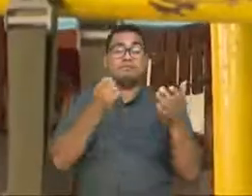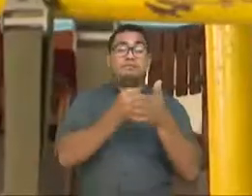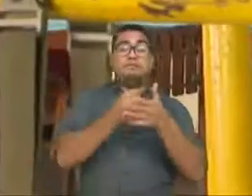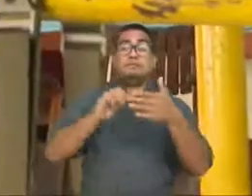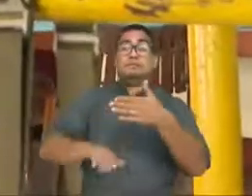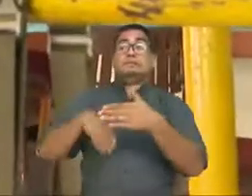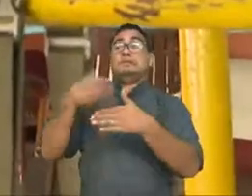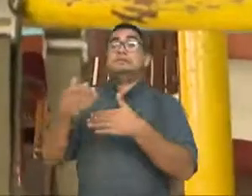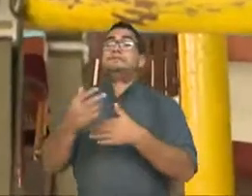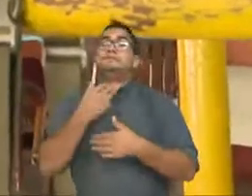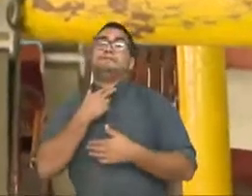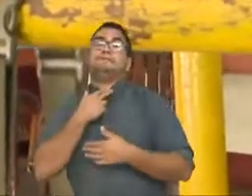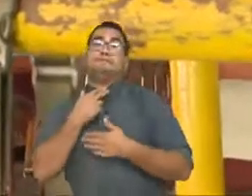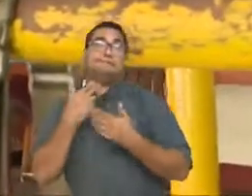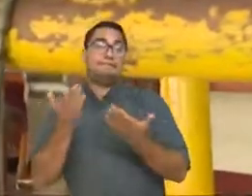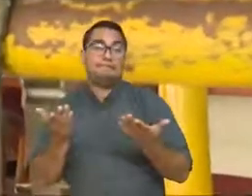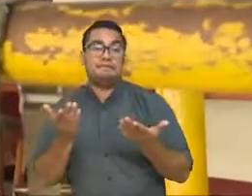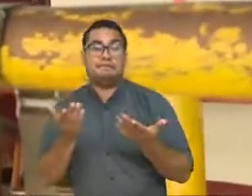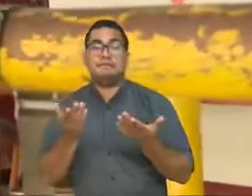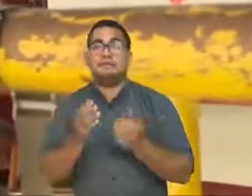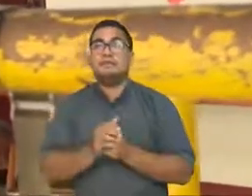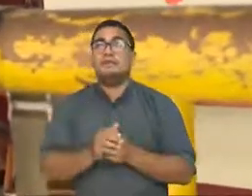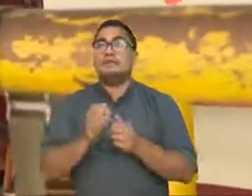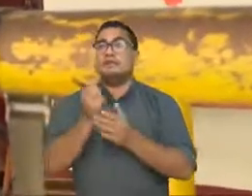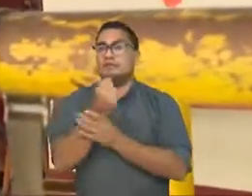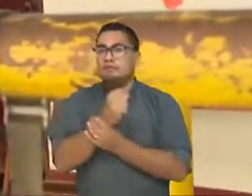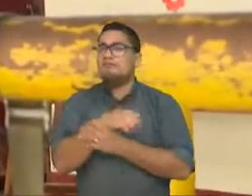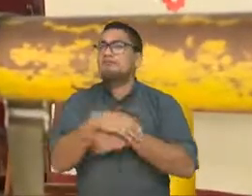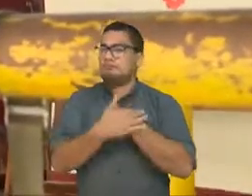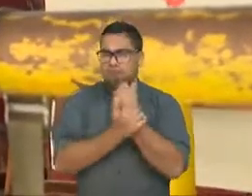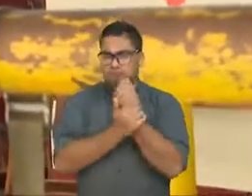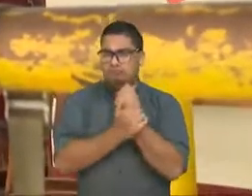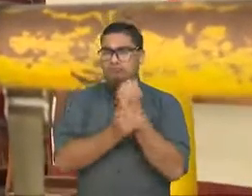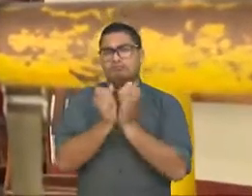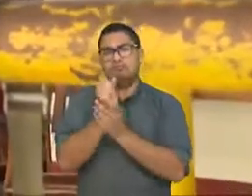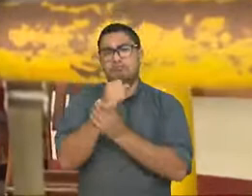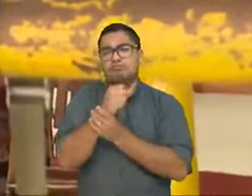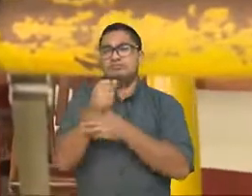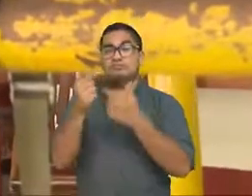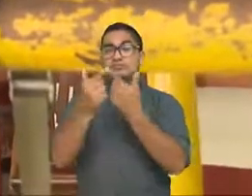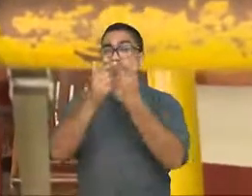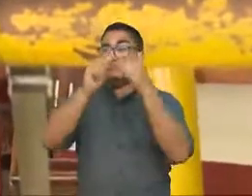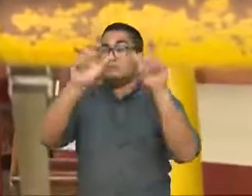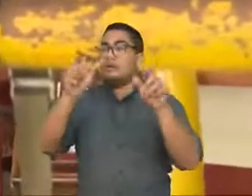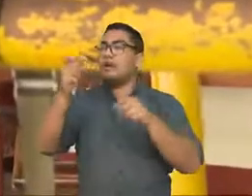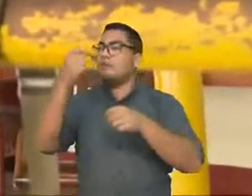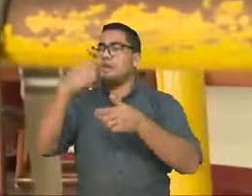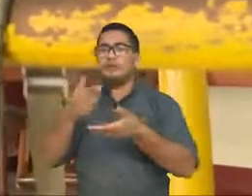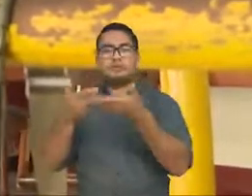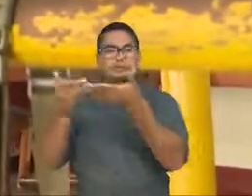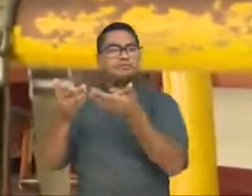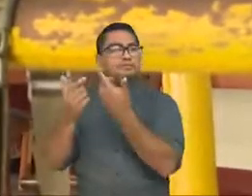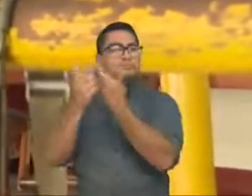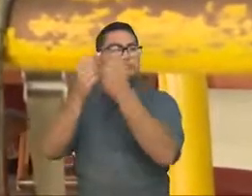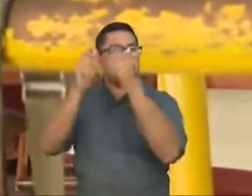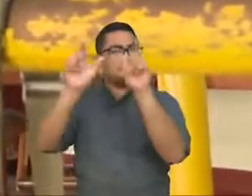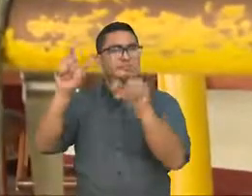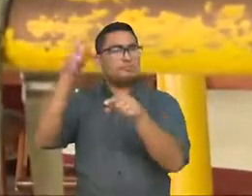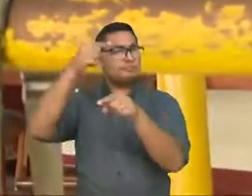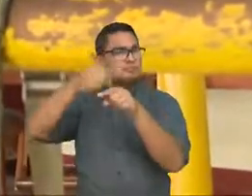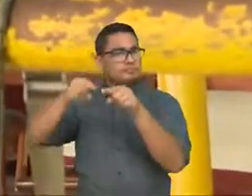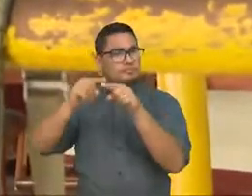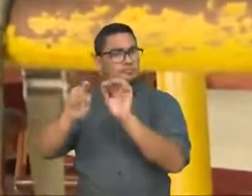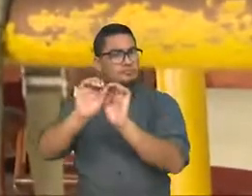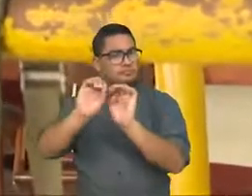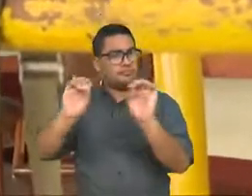tránsito. Aquí la rehabilitación es gratuita, el tratamiento es gratuito y lo que